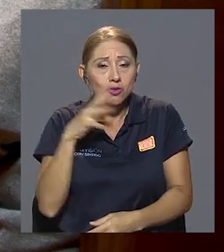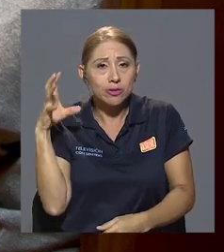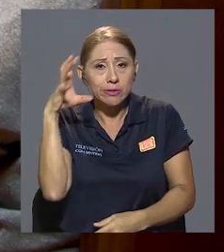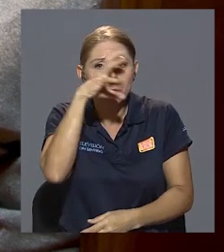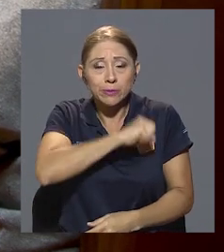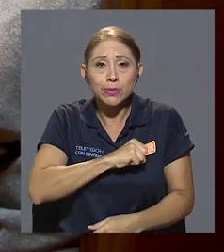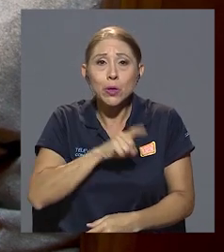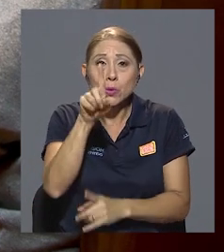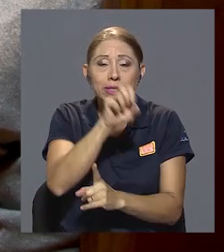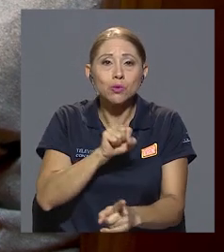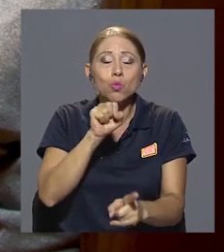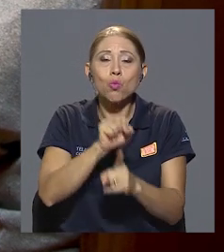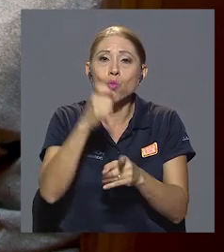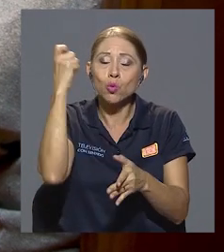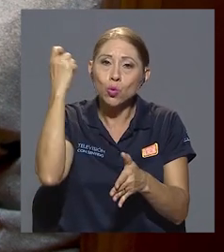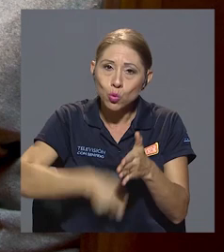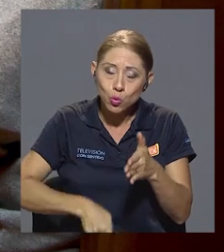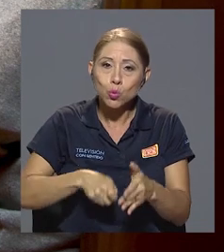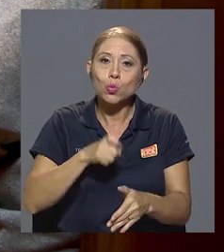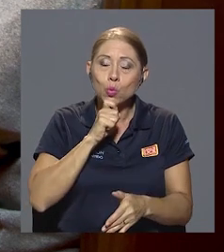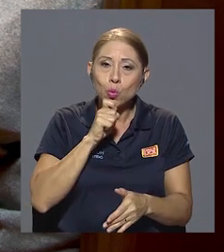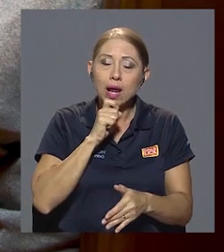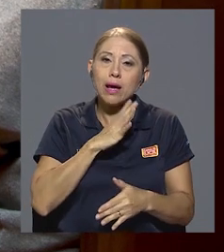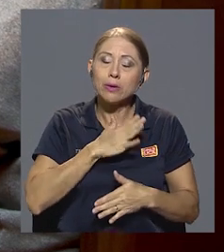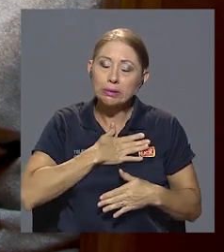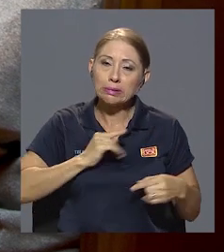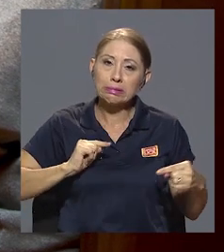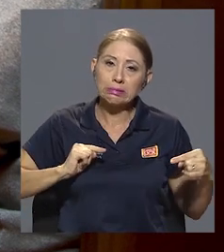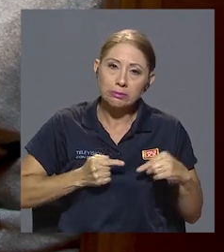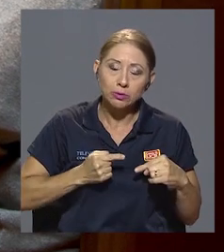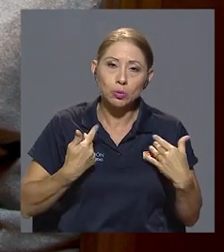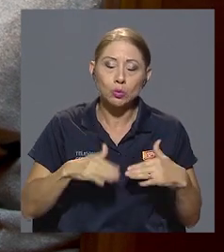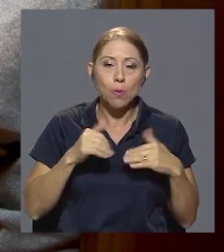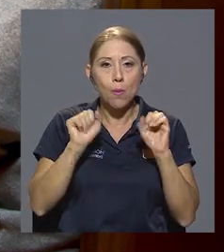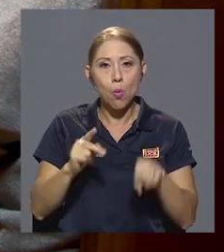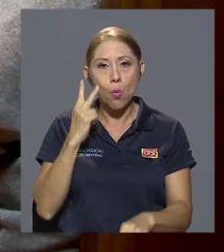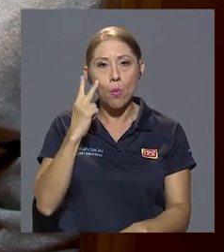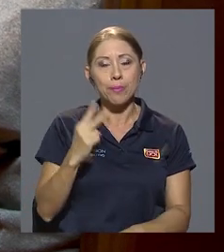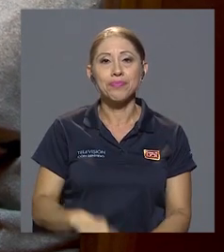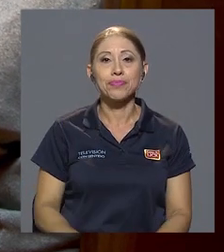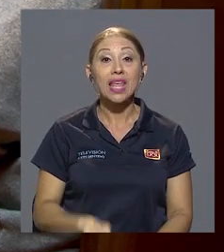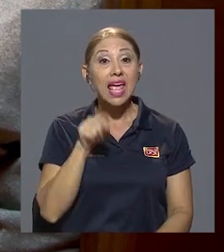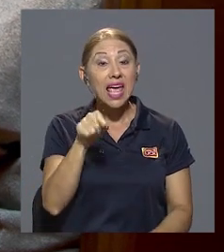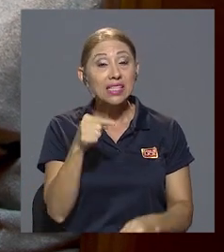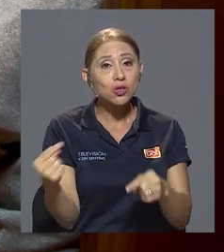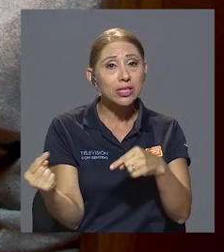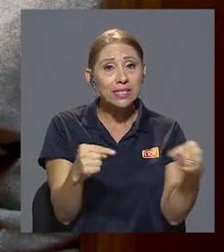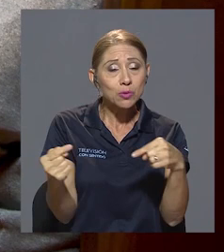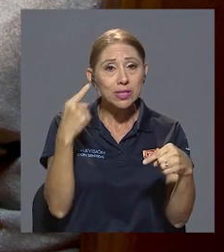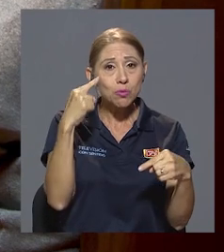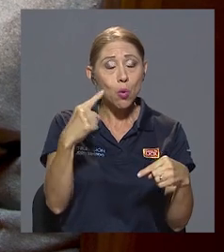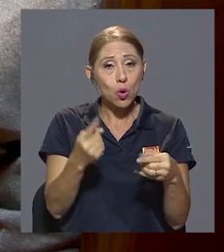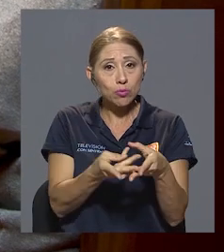muy dura muy cruel frente a nuestros ojos esas disputas territoriales